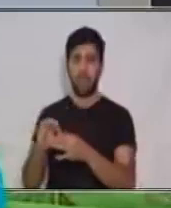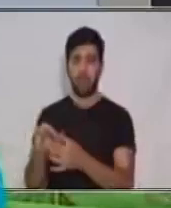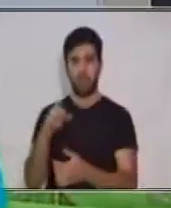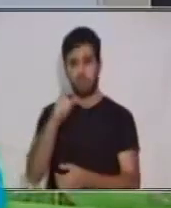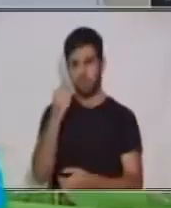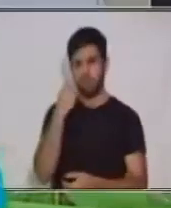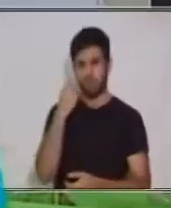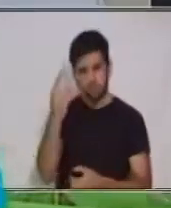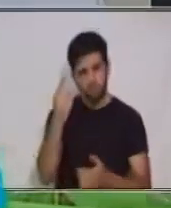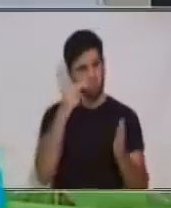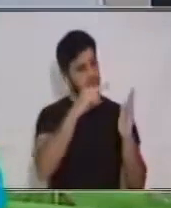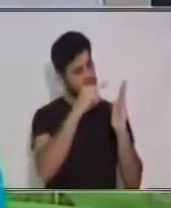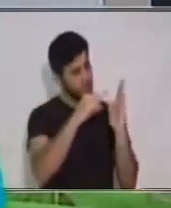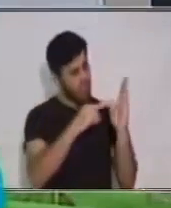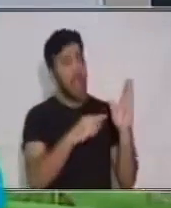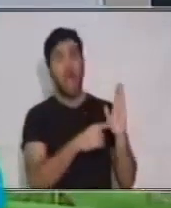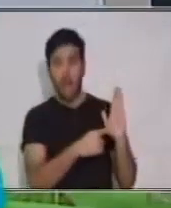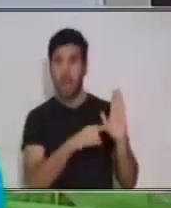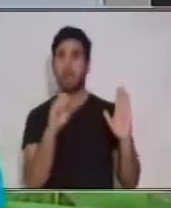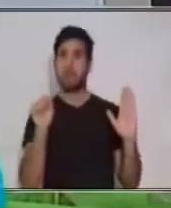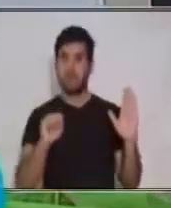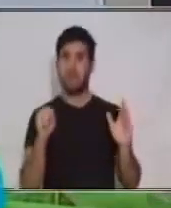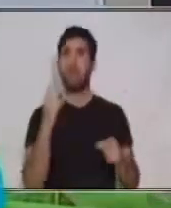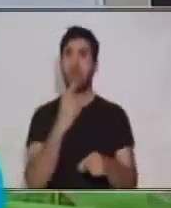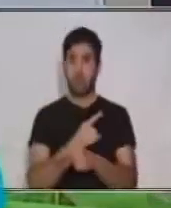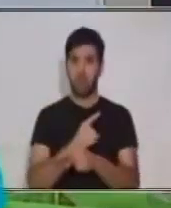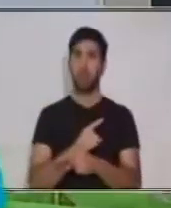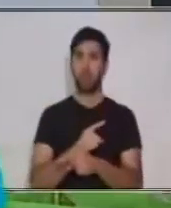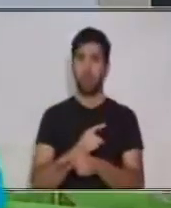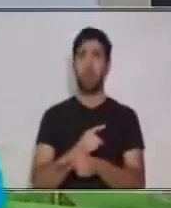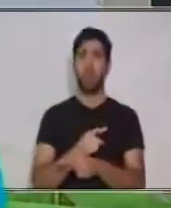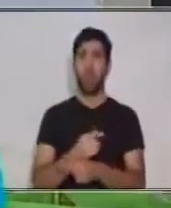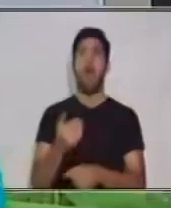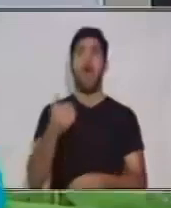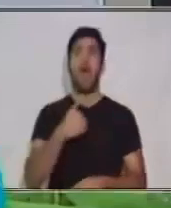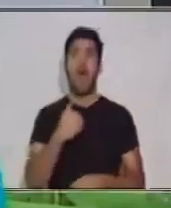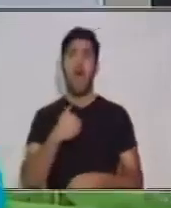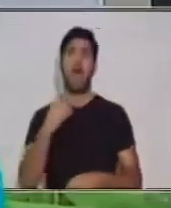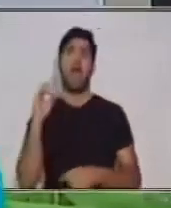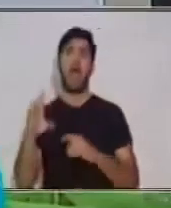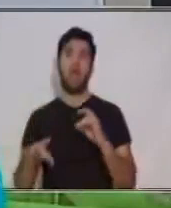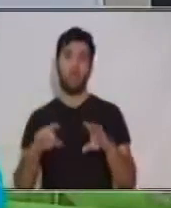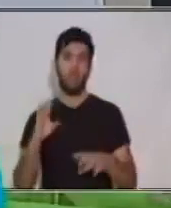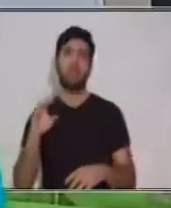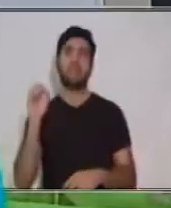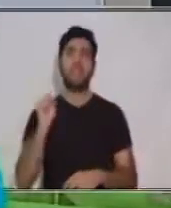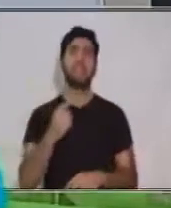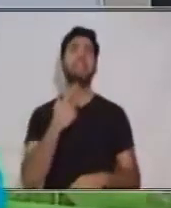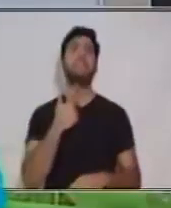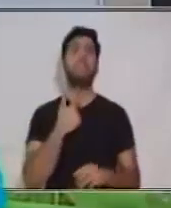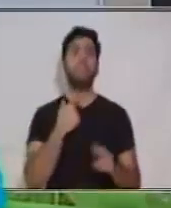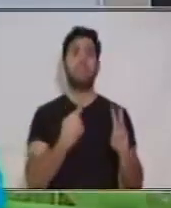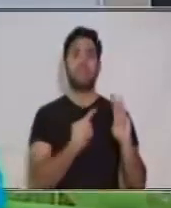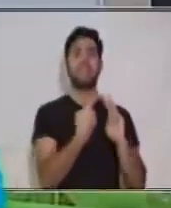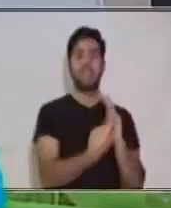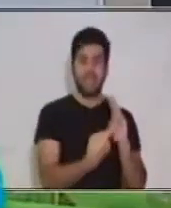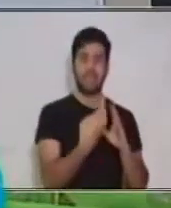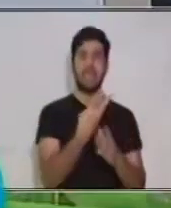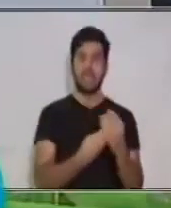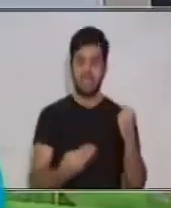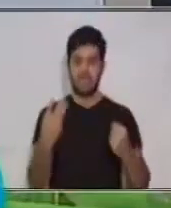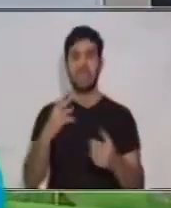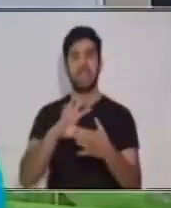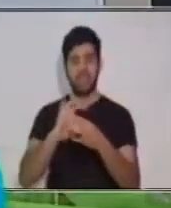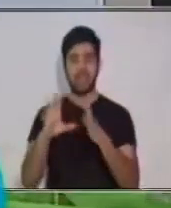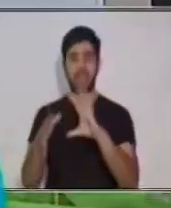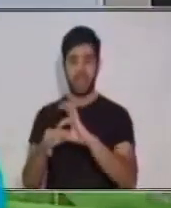Si observo la tabla, me puedo dar cuenta que sí hay niños y hay niñas que seleccionaron que los tres deportes